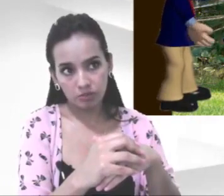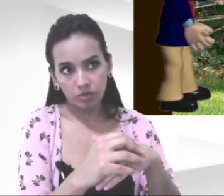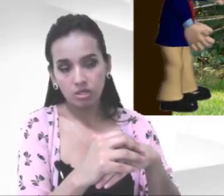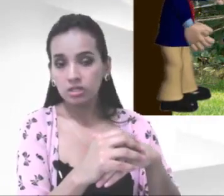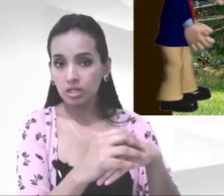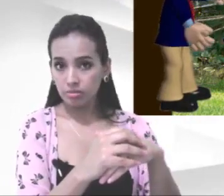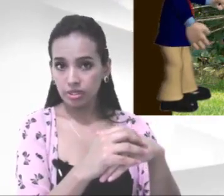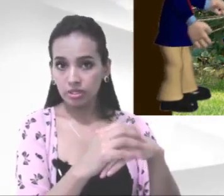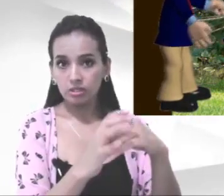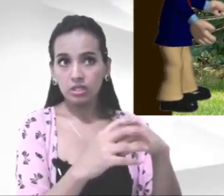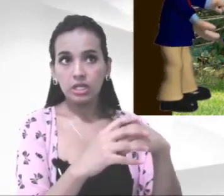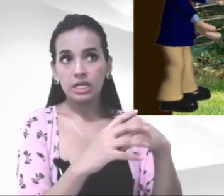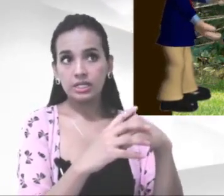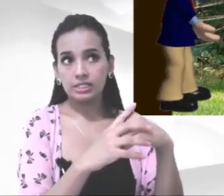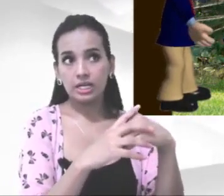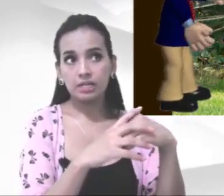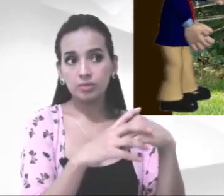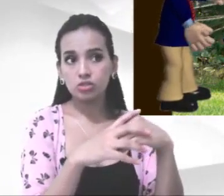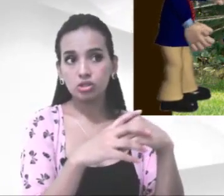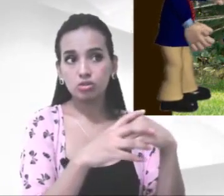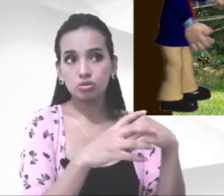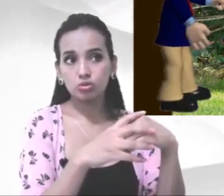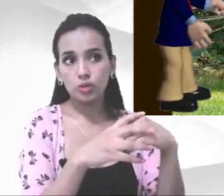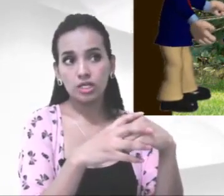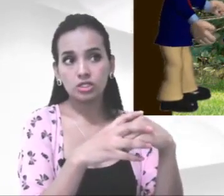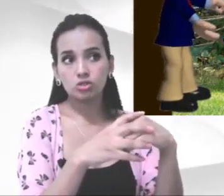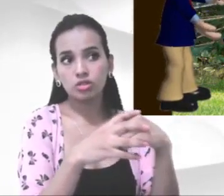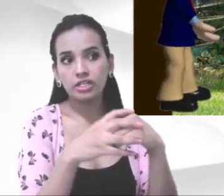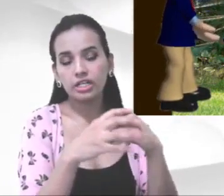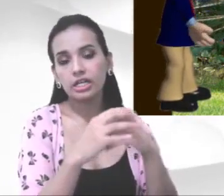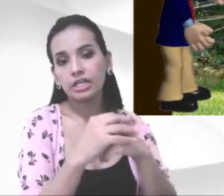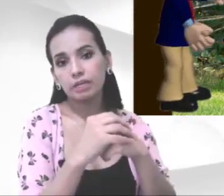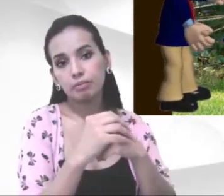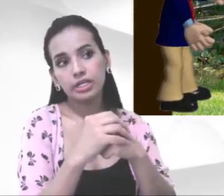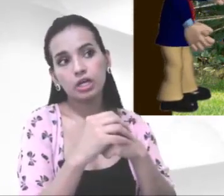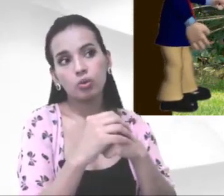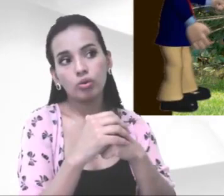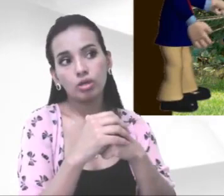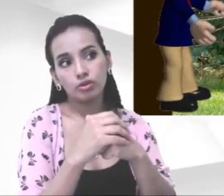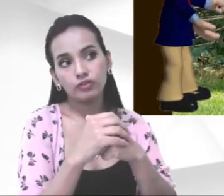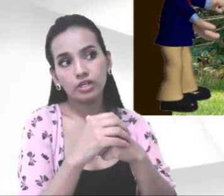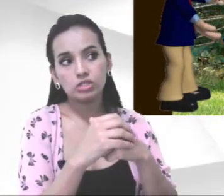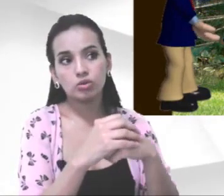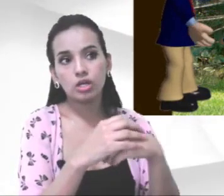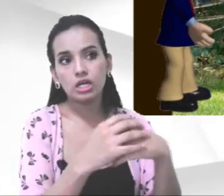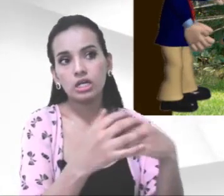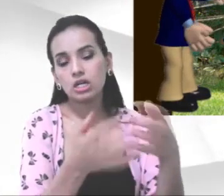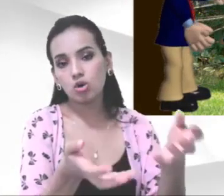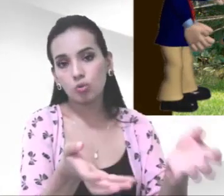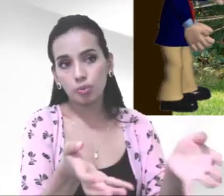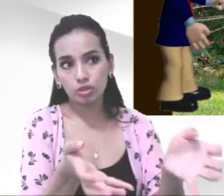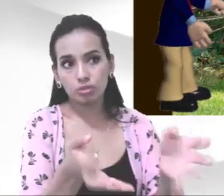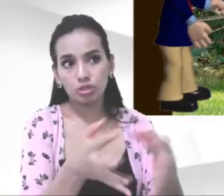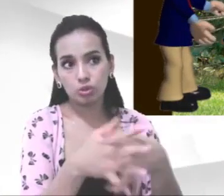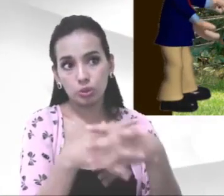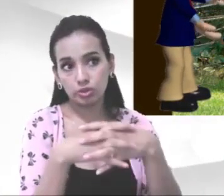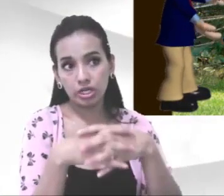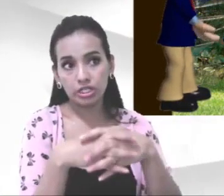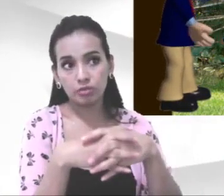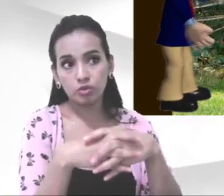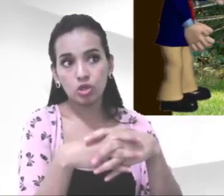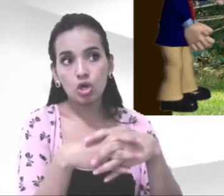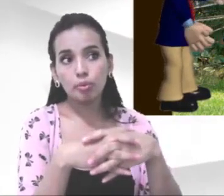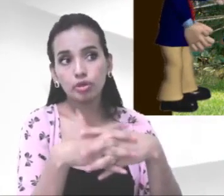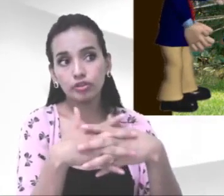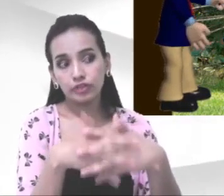especie también las adaptaciones conductuales son aquellas que implican una modificación en el comportamiento de los